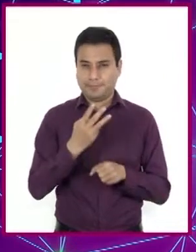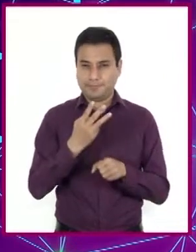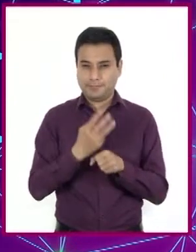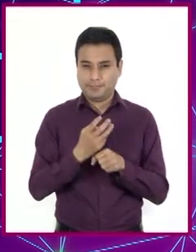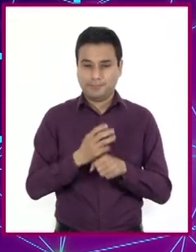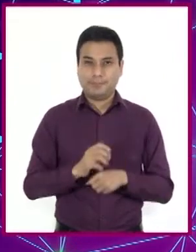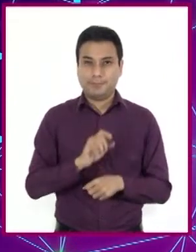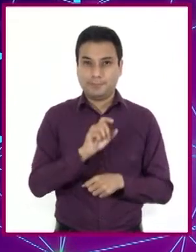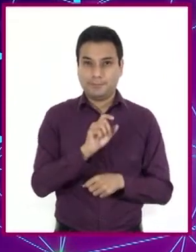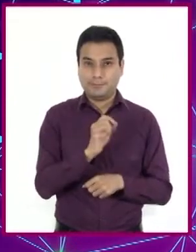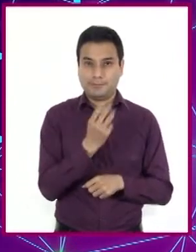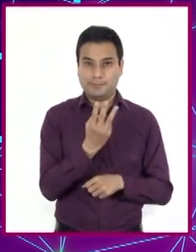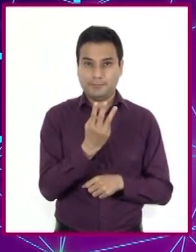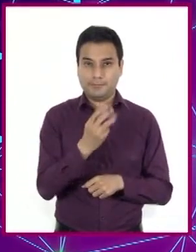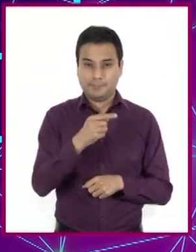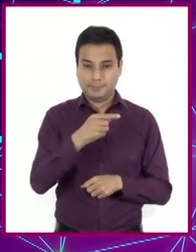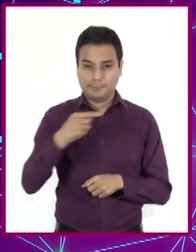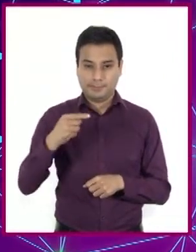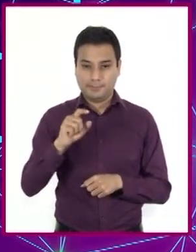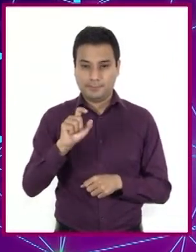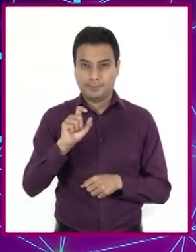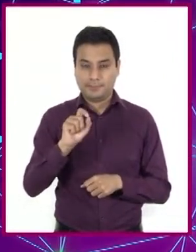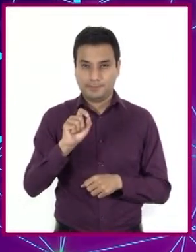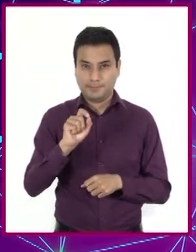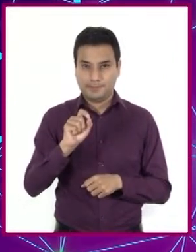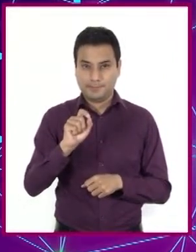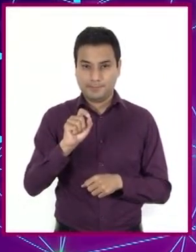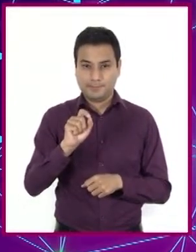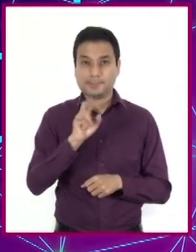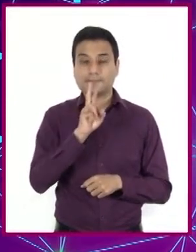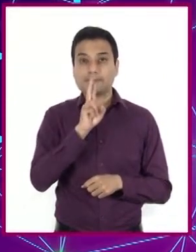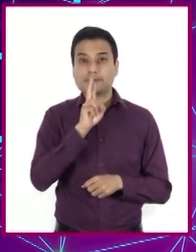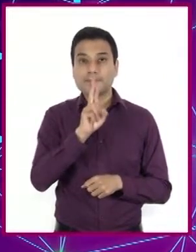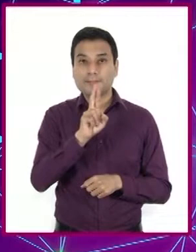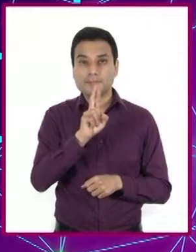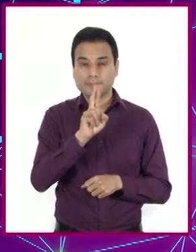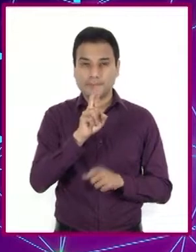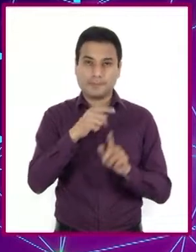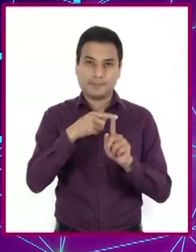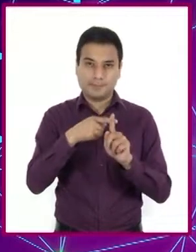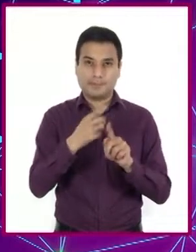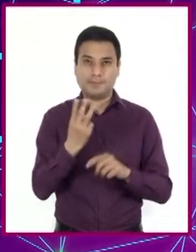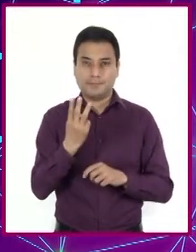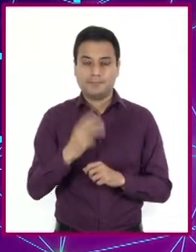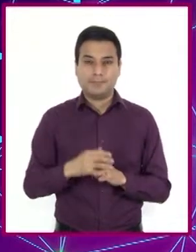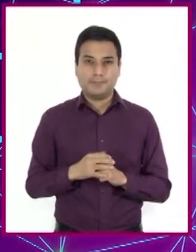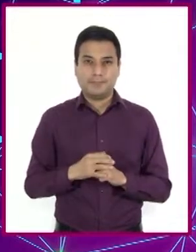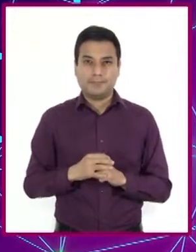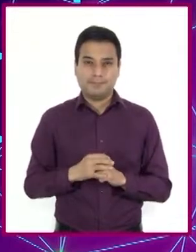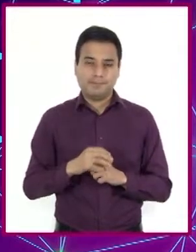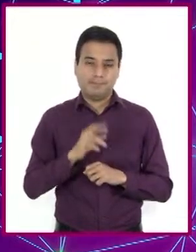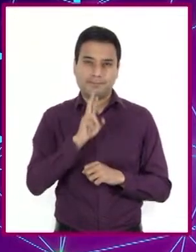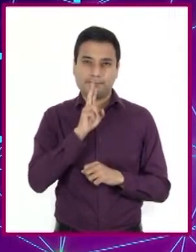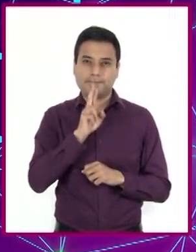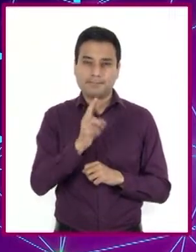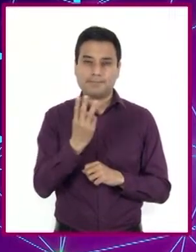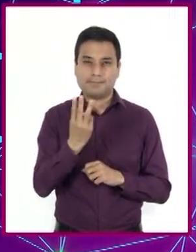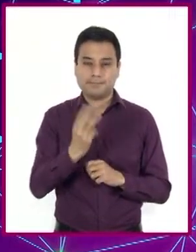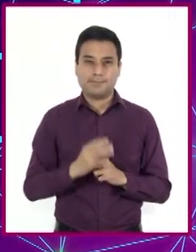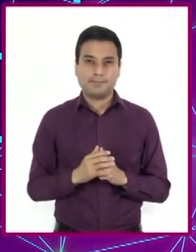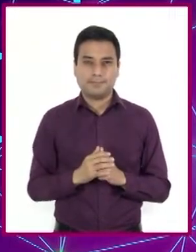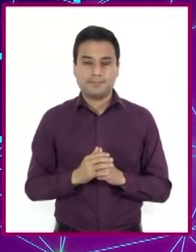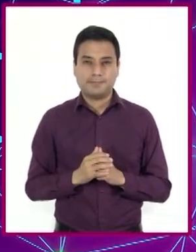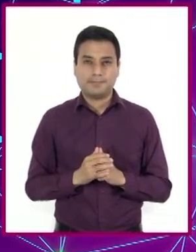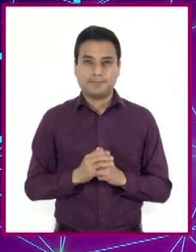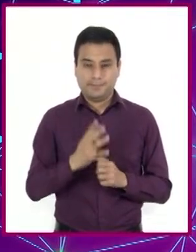igual a 23 menos 20. El resultado de la resta es 3 positivo y su valor absoluto es 3. En el